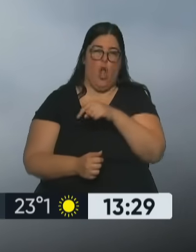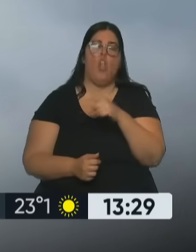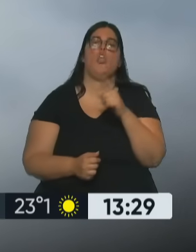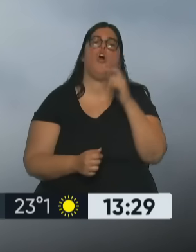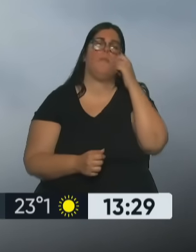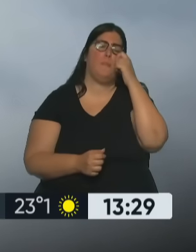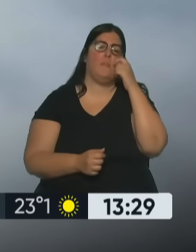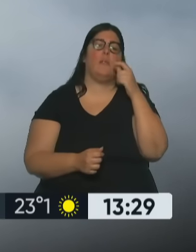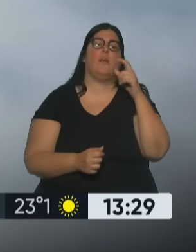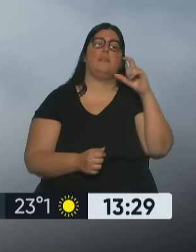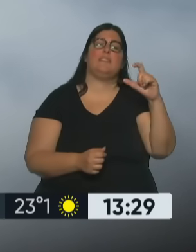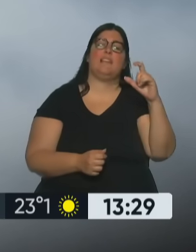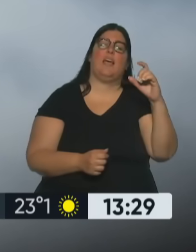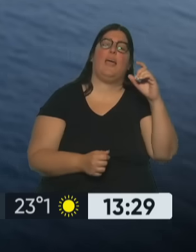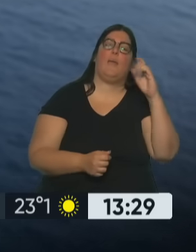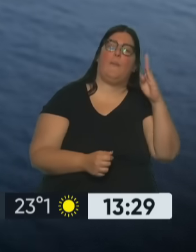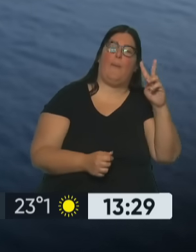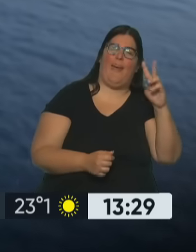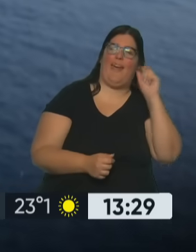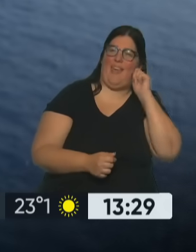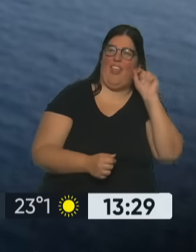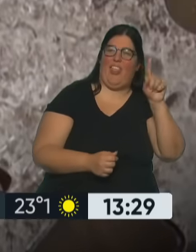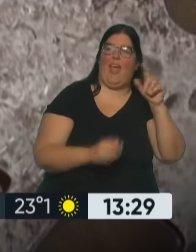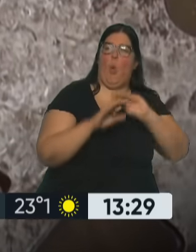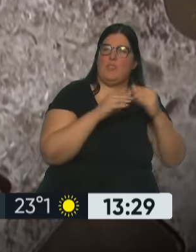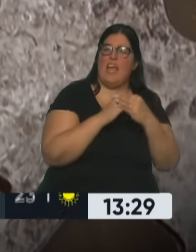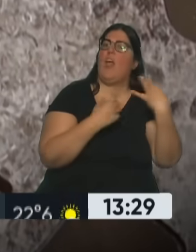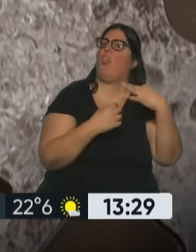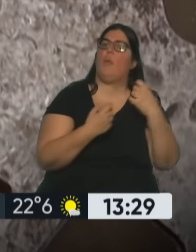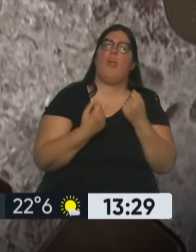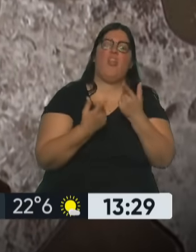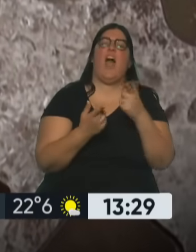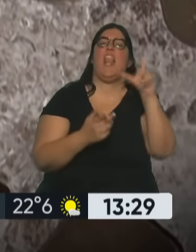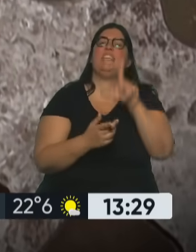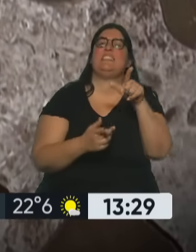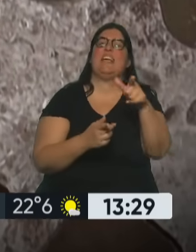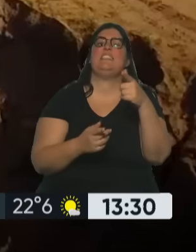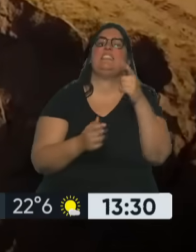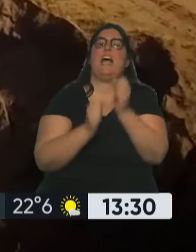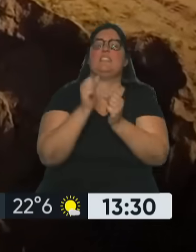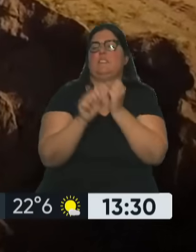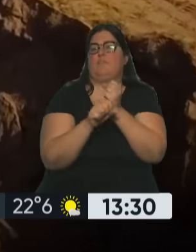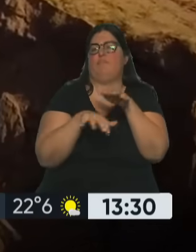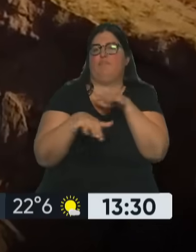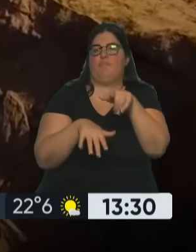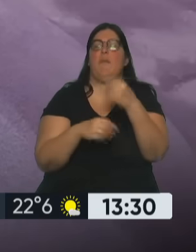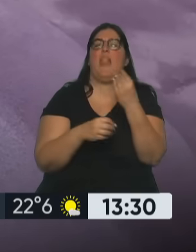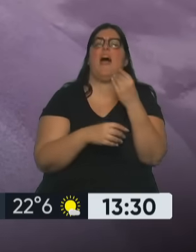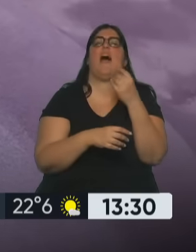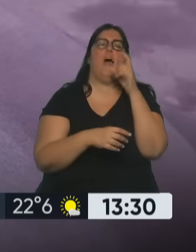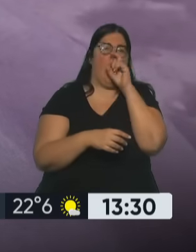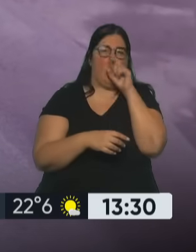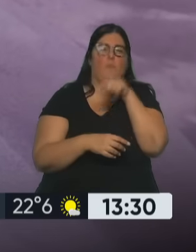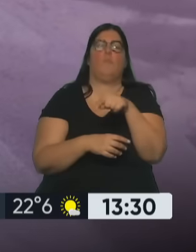Guyana, CBG, otorguen de manera inmediata las licencias operativas para la exploración de crudo, gas y minas en la zona